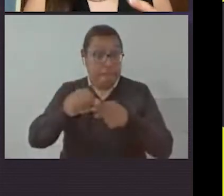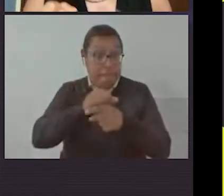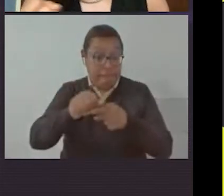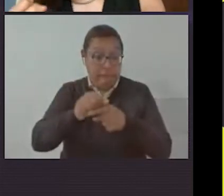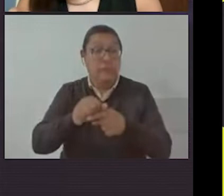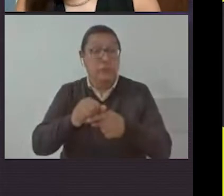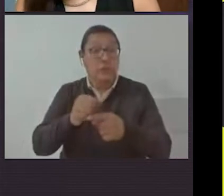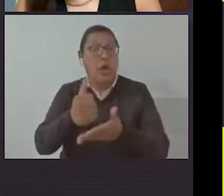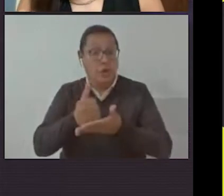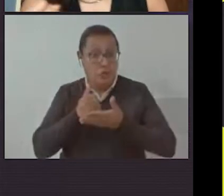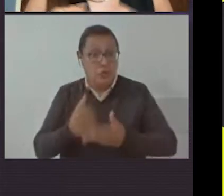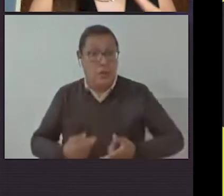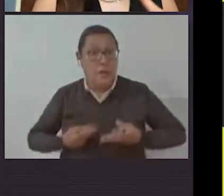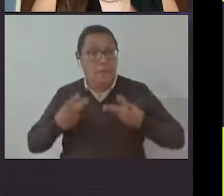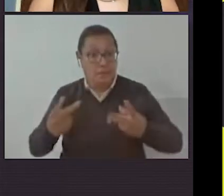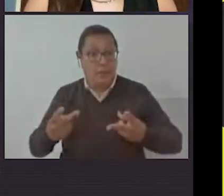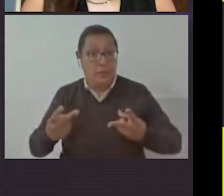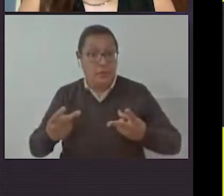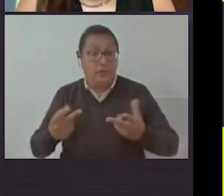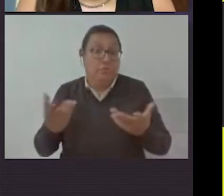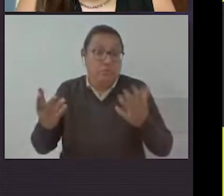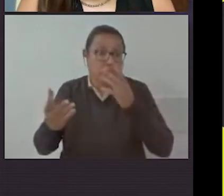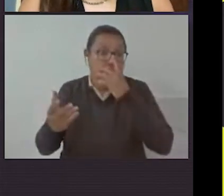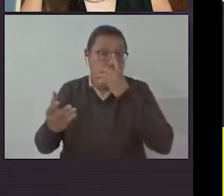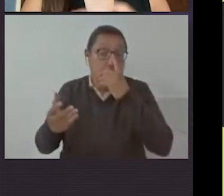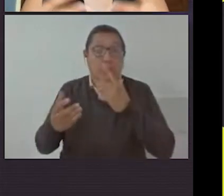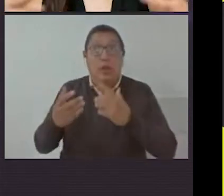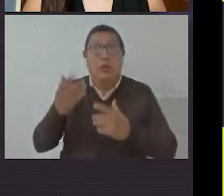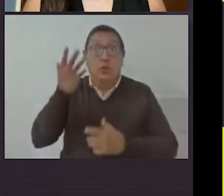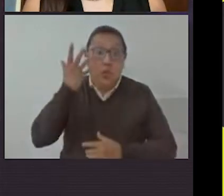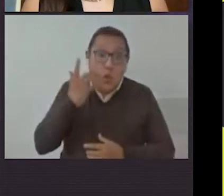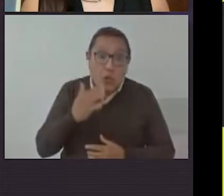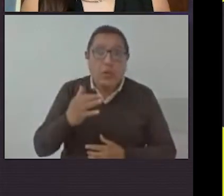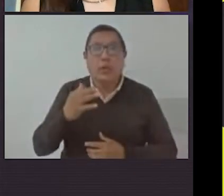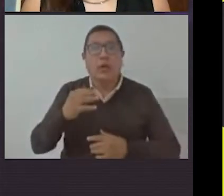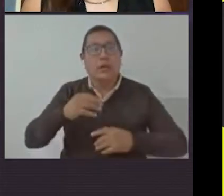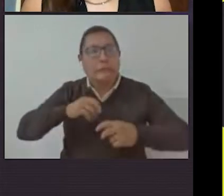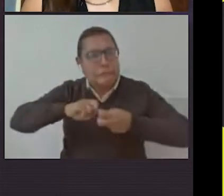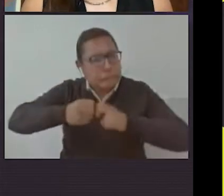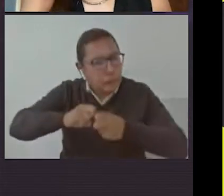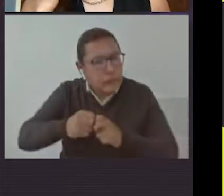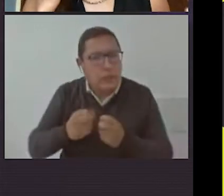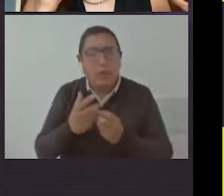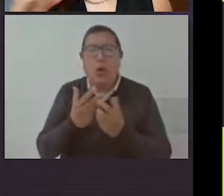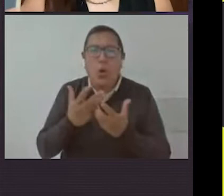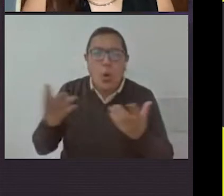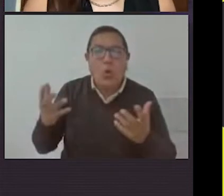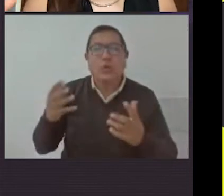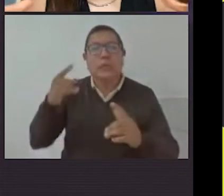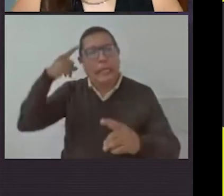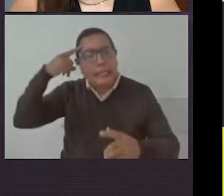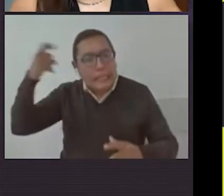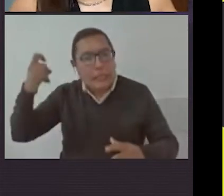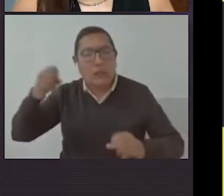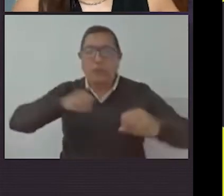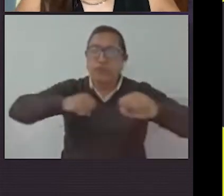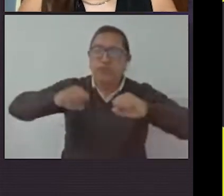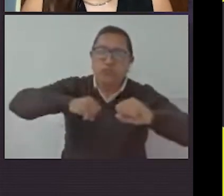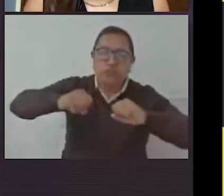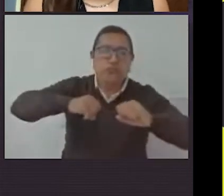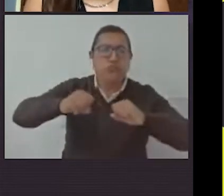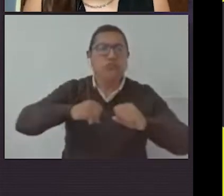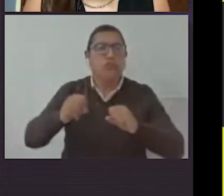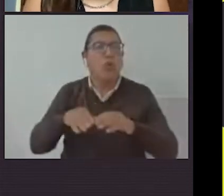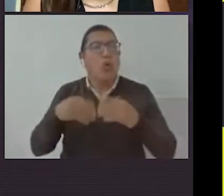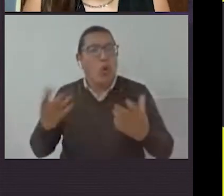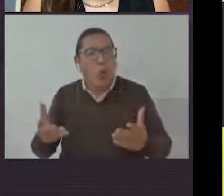aplicar a los retos que tengo todos los días? ¿Cómo poderlo aplicar a todo lo que nosotras y nosotros estamos atravesando todos